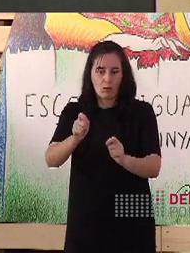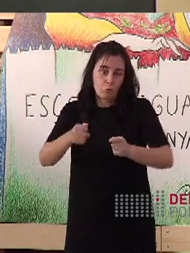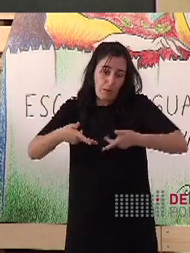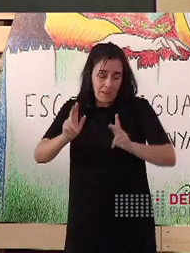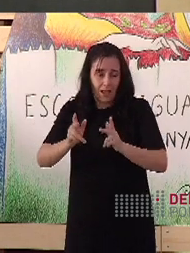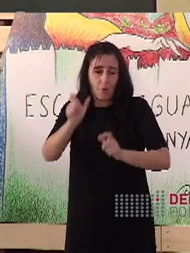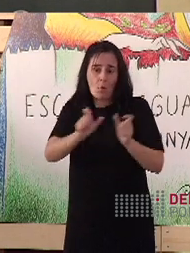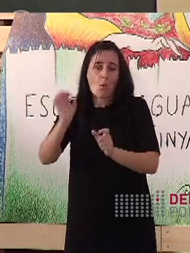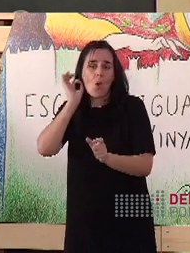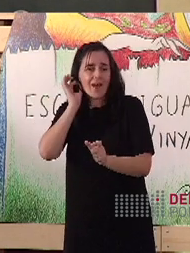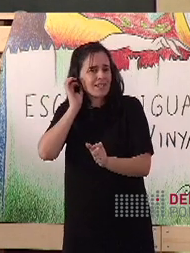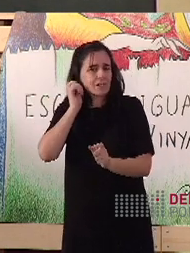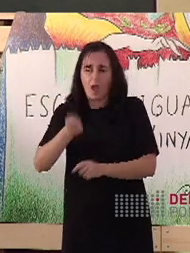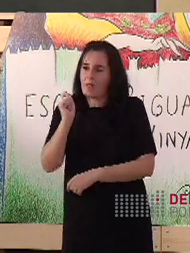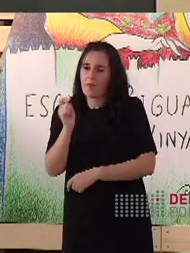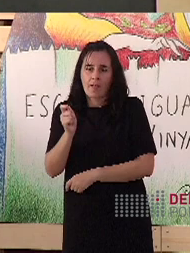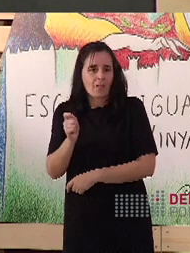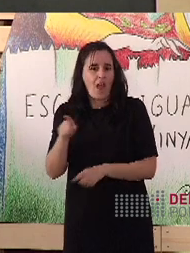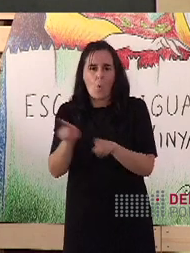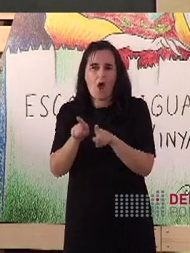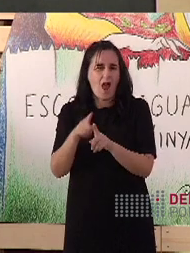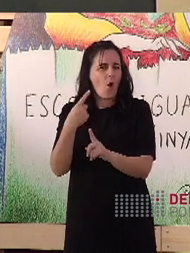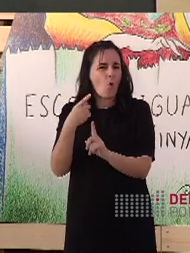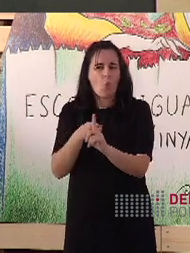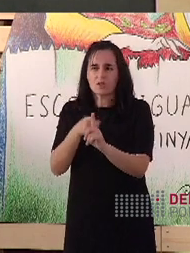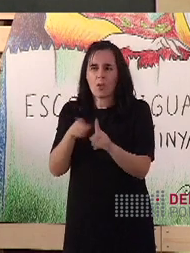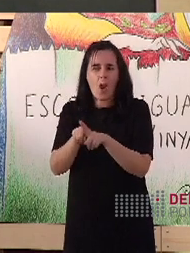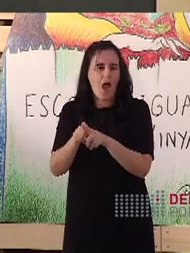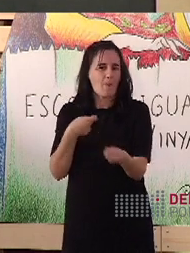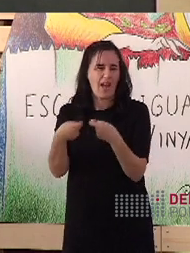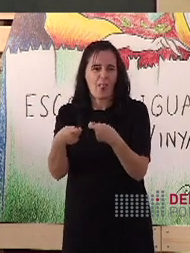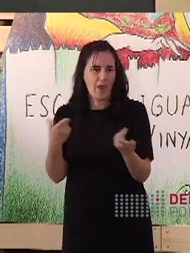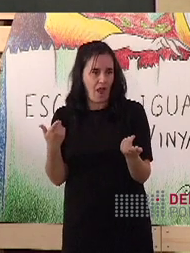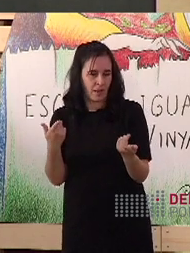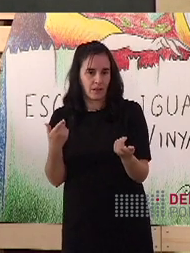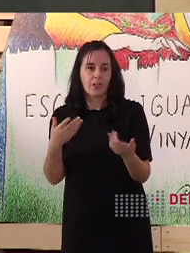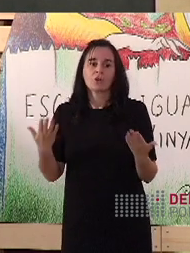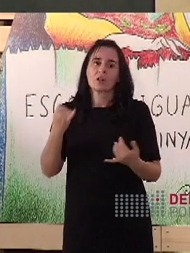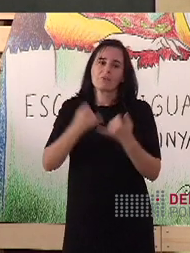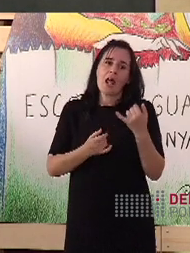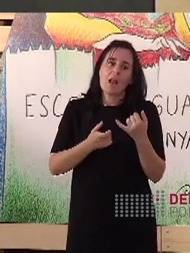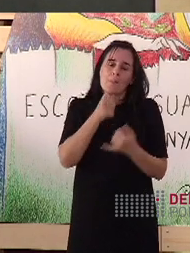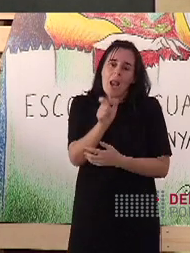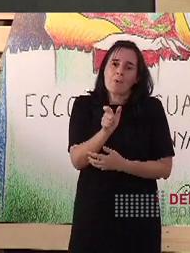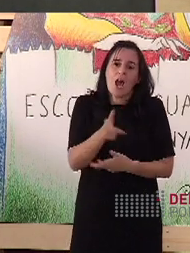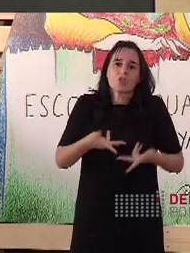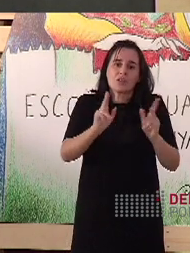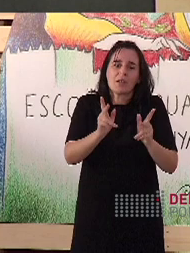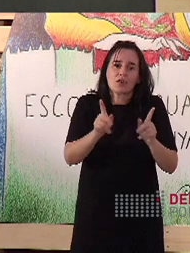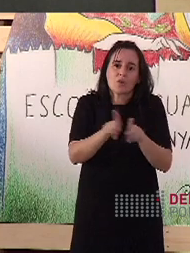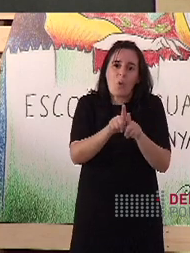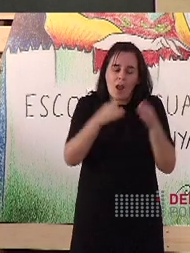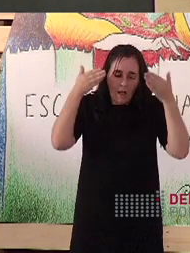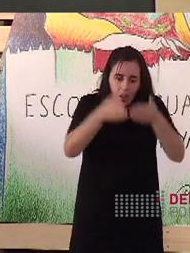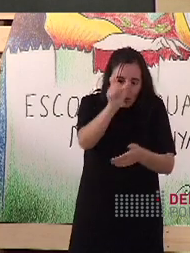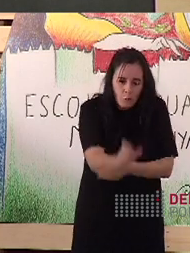mujeres sistemáticamente se nos mercantilice. Entonces, claro, hablar de consentimiento es poner el foco de nuevo otra vez en nosotras.